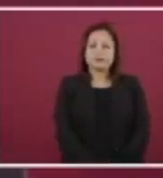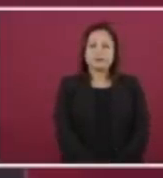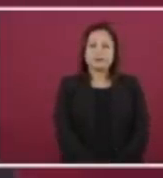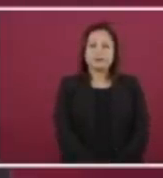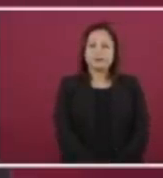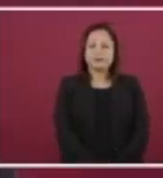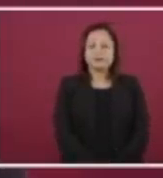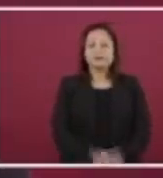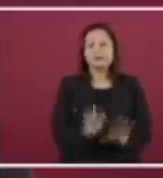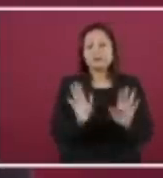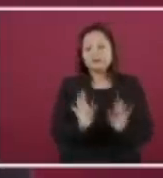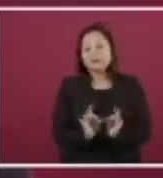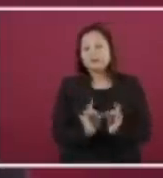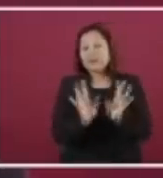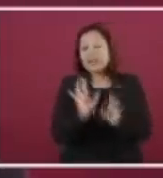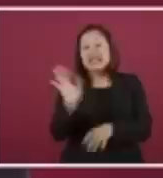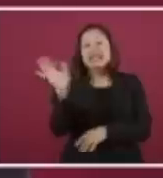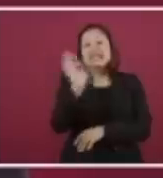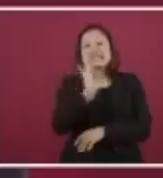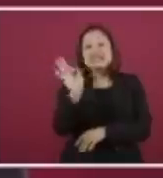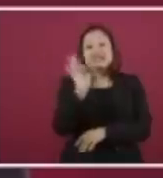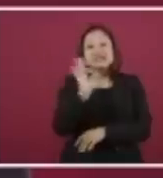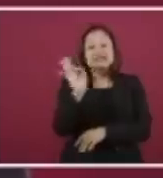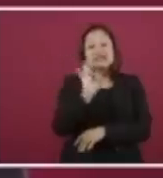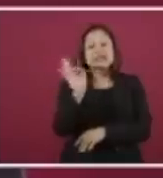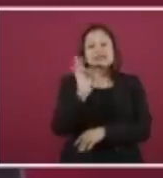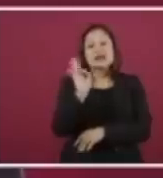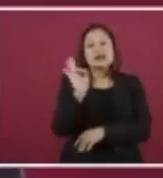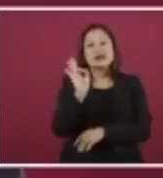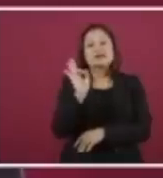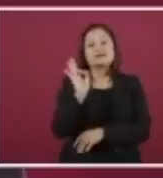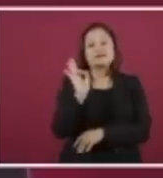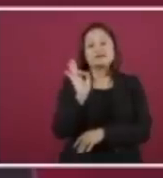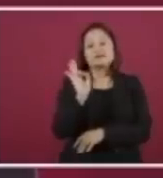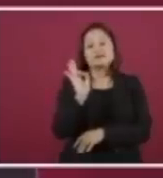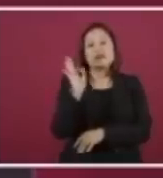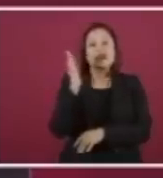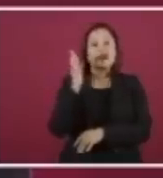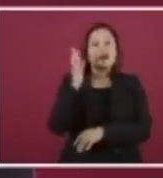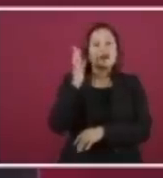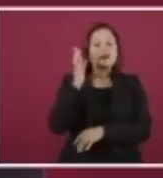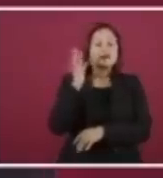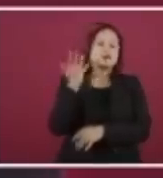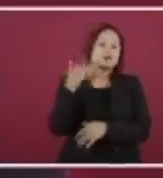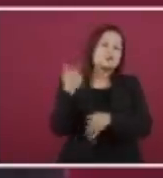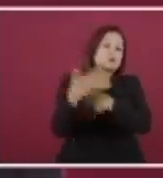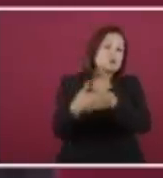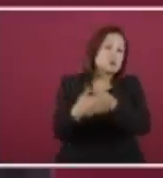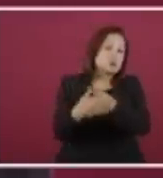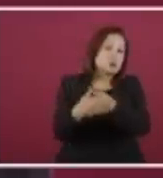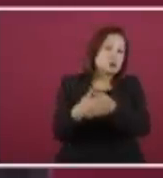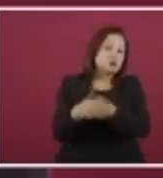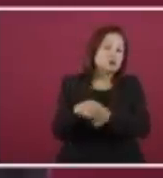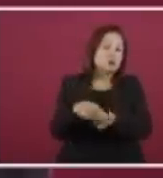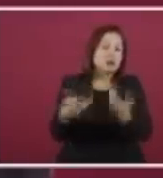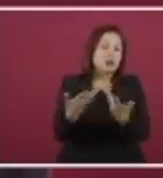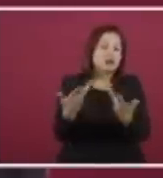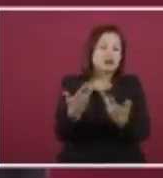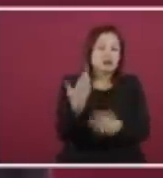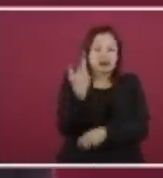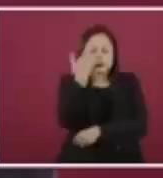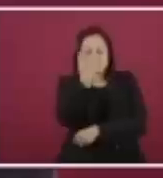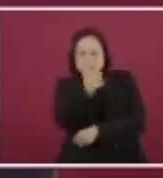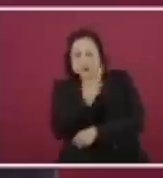Algún día vamos a hacer un análisis aquí para que